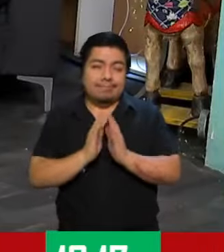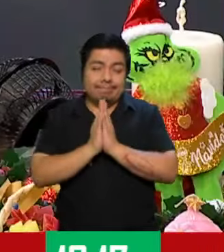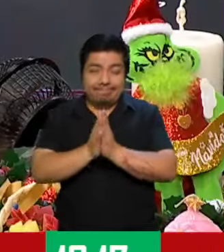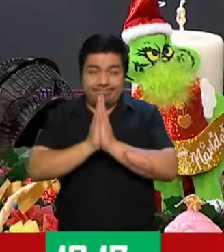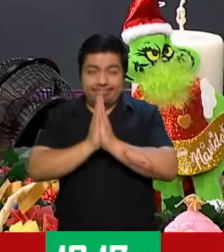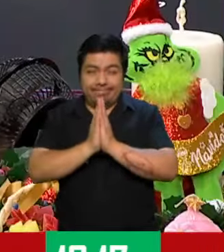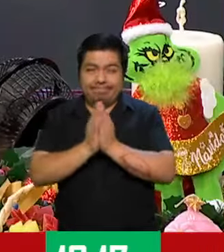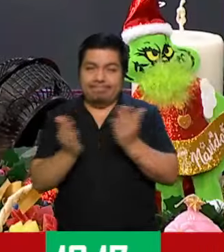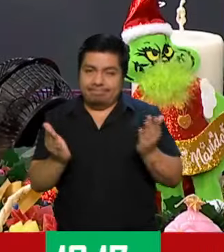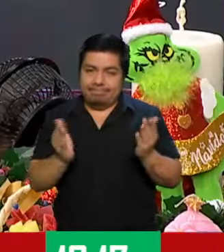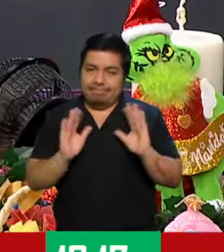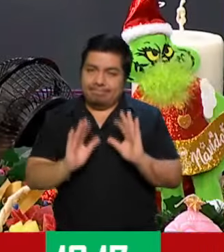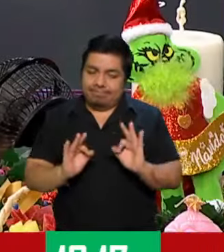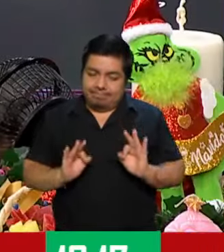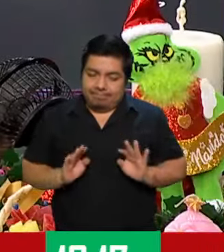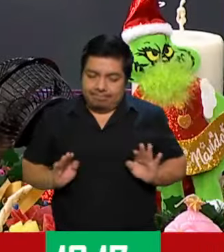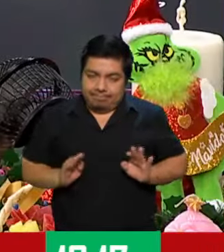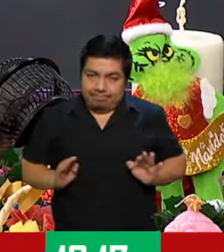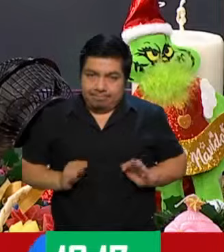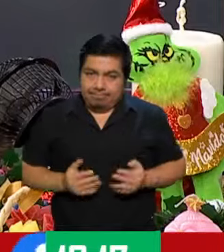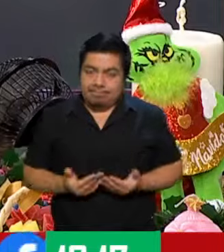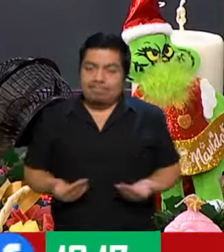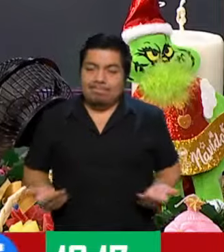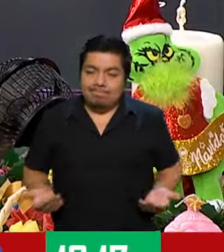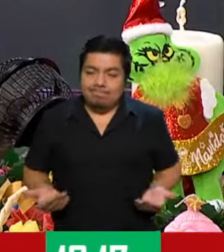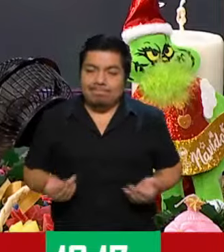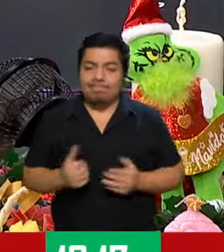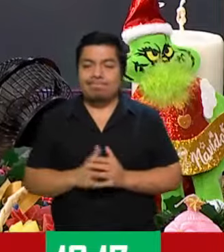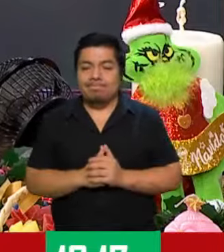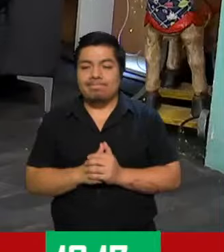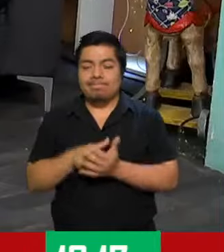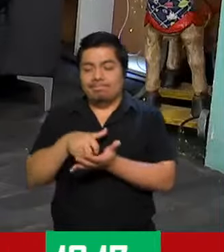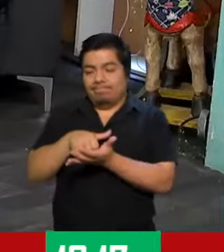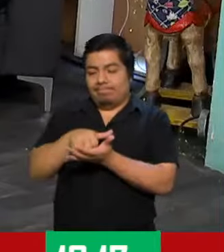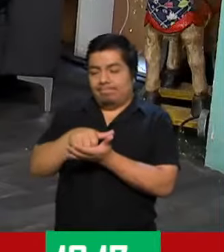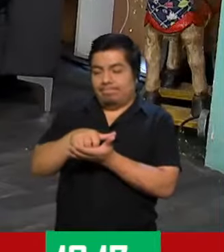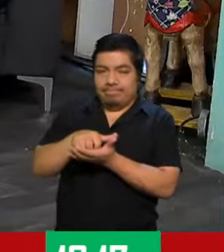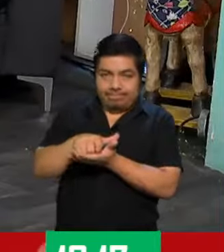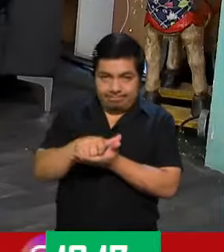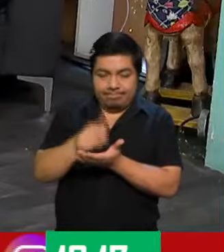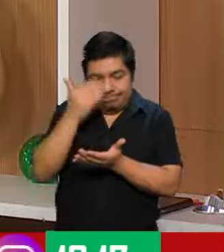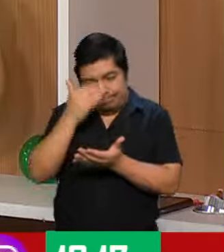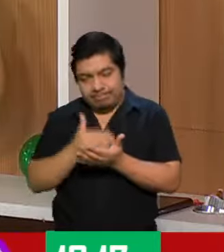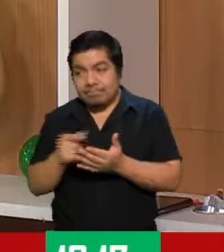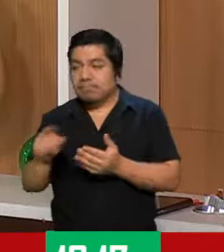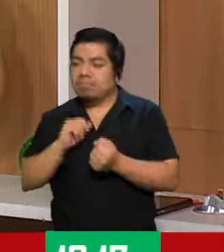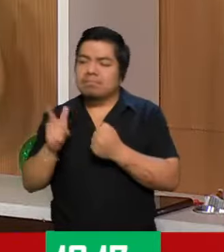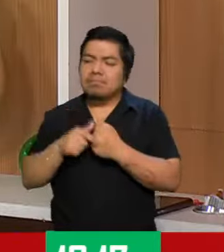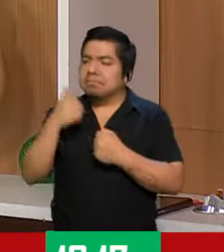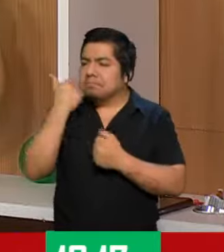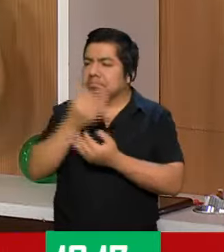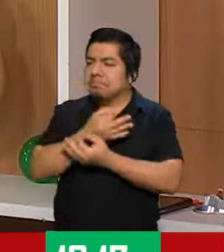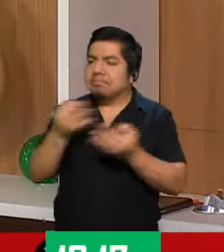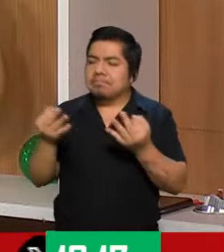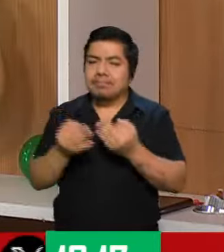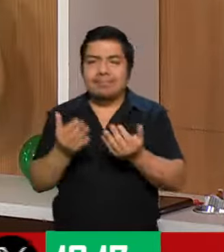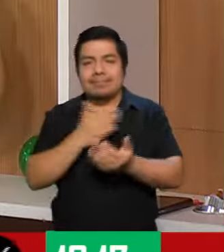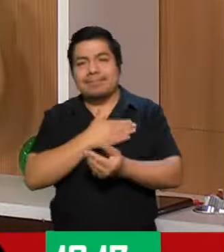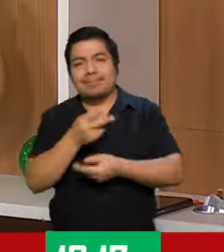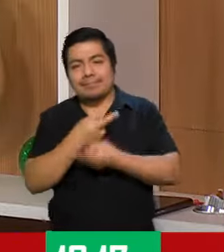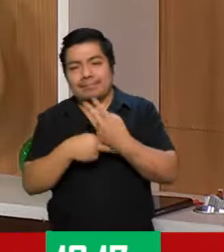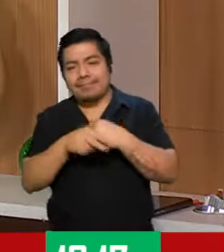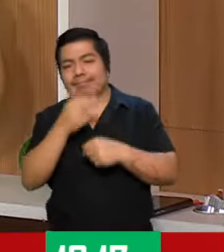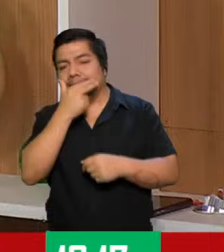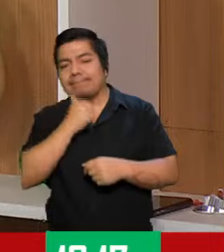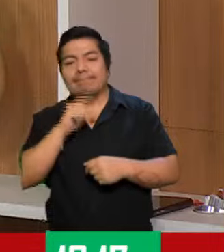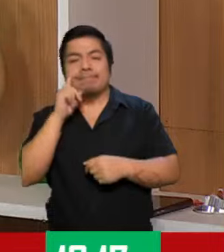favor, compórtense ahora con estas peregrinaciones, ¿no? ¿Algo que quieras agregar, Pablo? No, nada más bienvenidas y